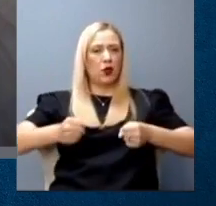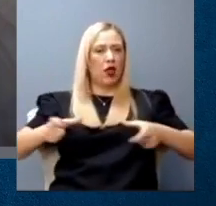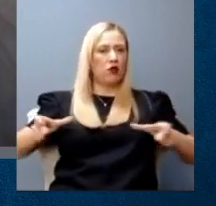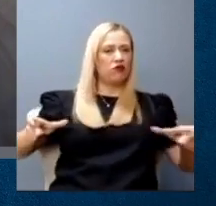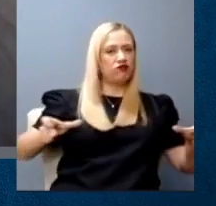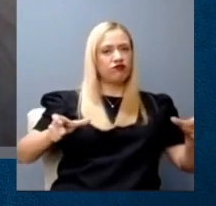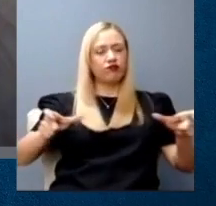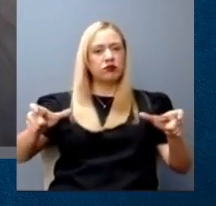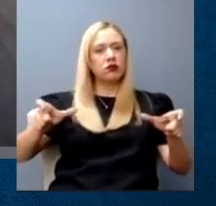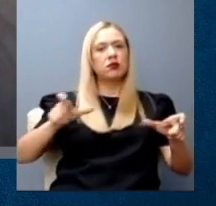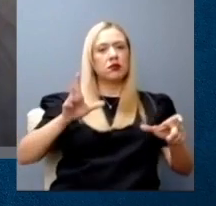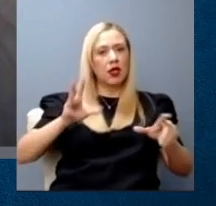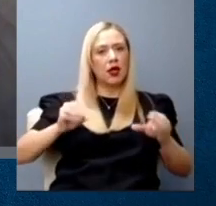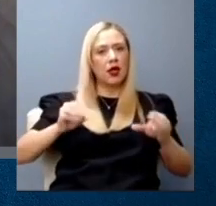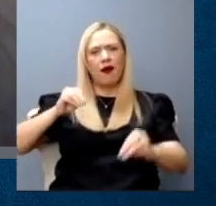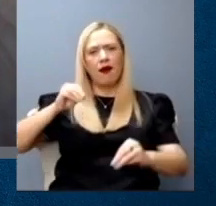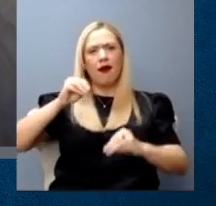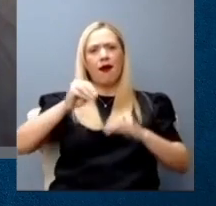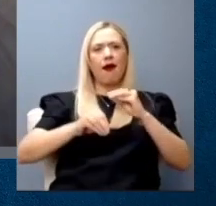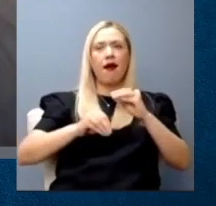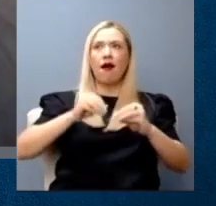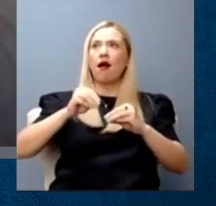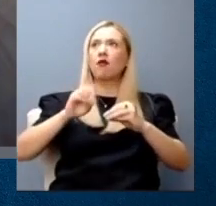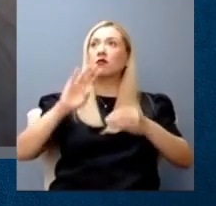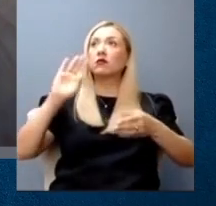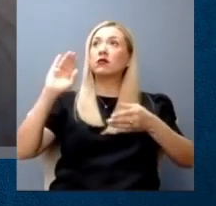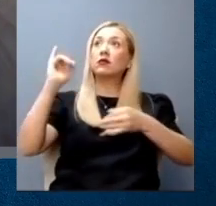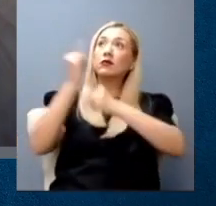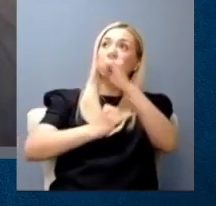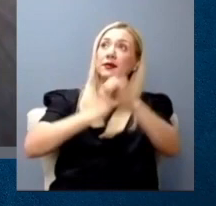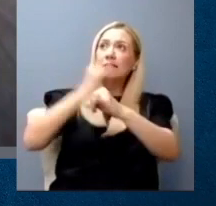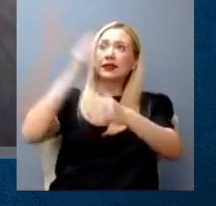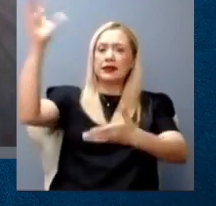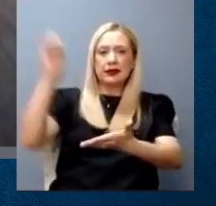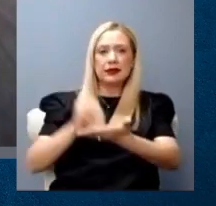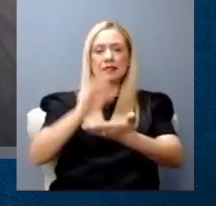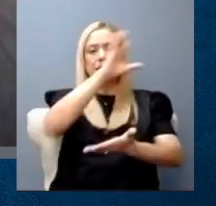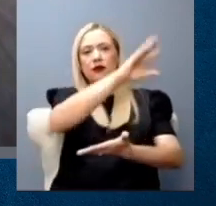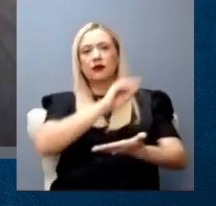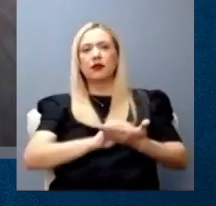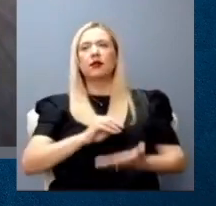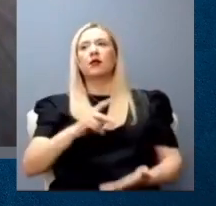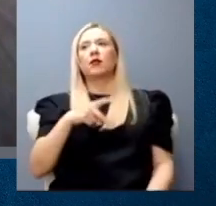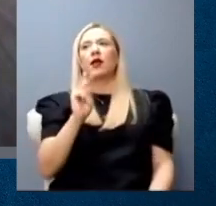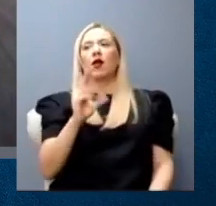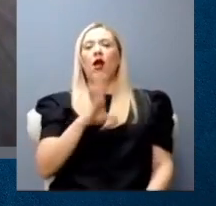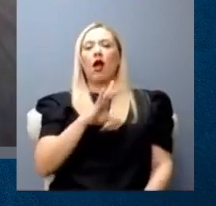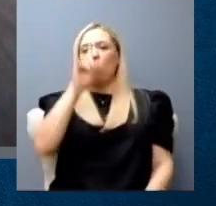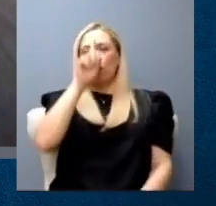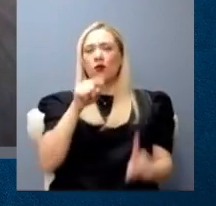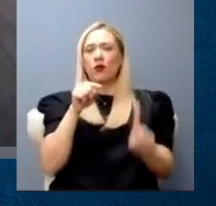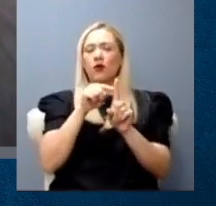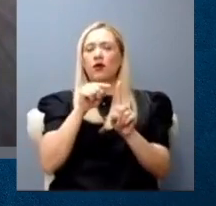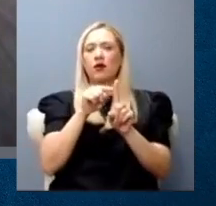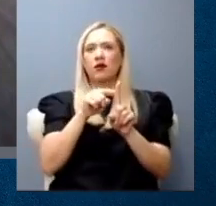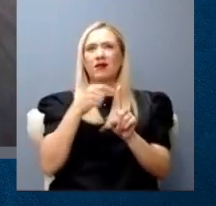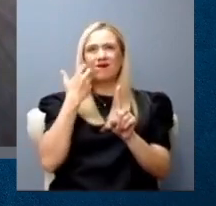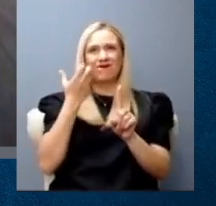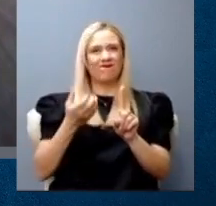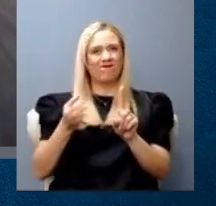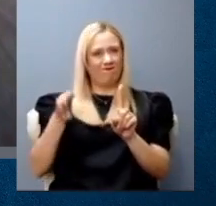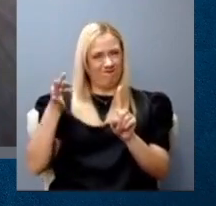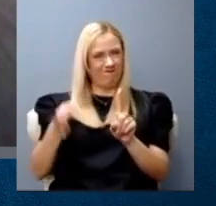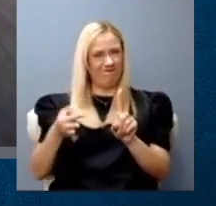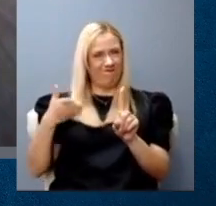sistema universal surgió, hay un punto que se ha mantenido no con la solidez necesaria, que es lo